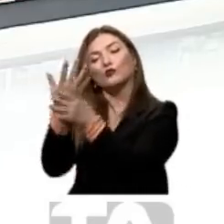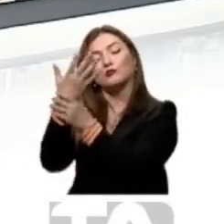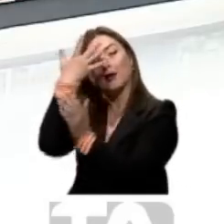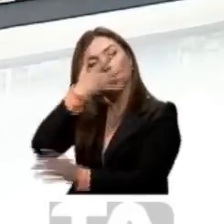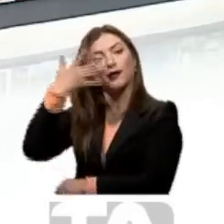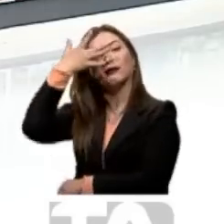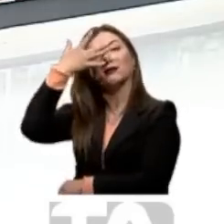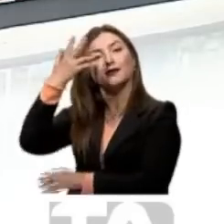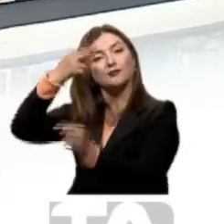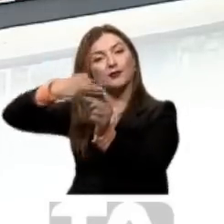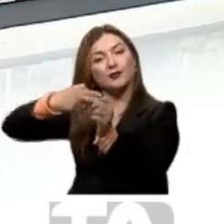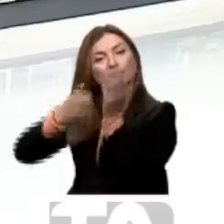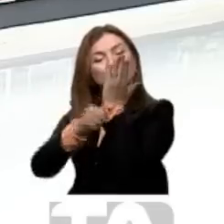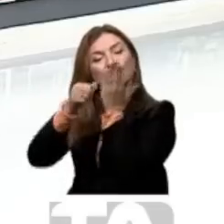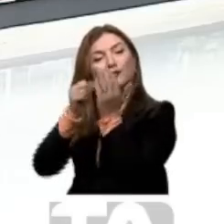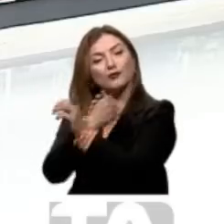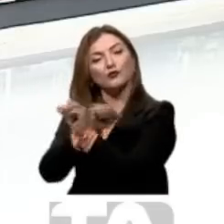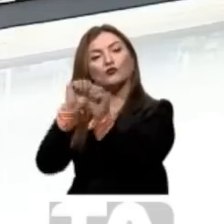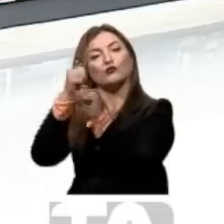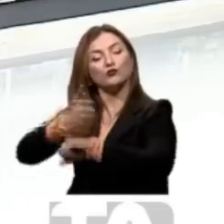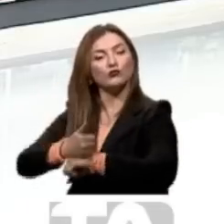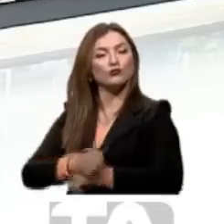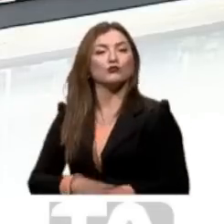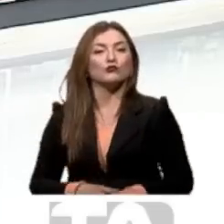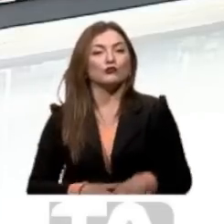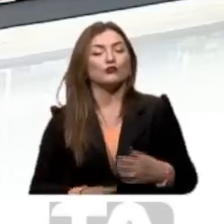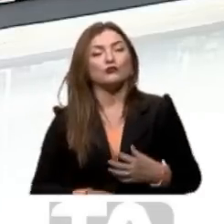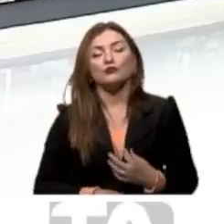Esmeraldas, a la que asistieron el ministro de Defensa y también autoridades locales.